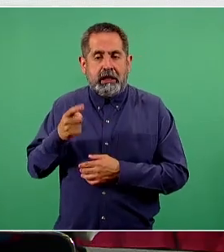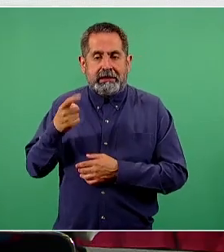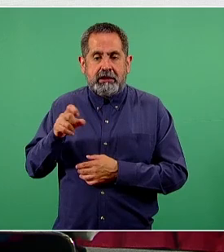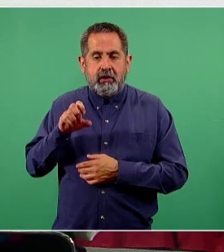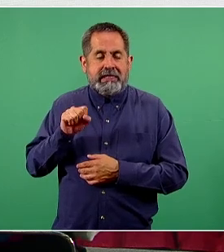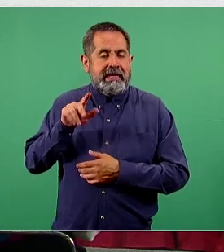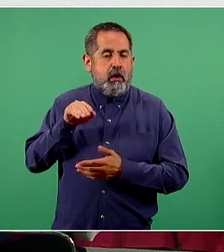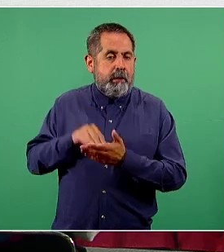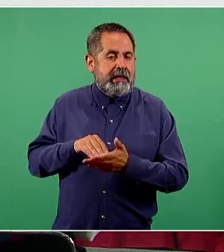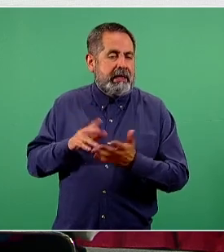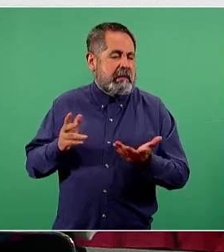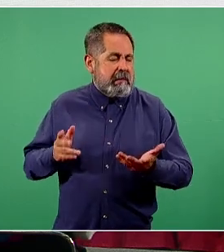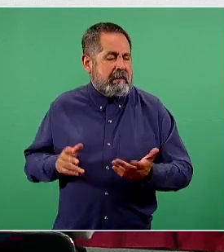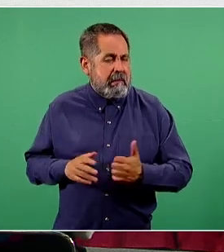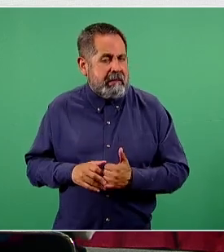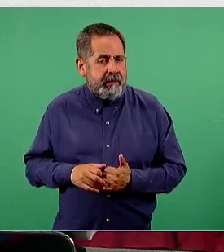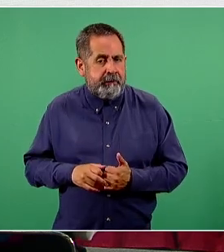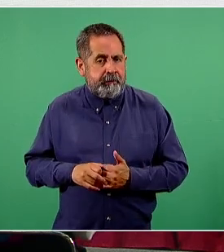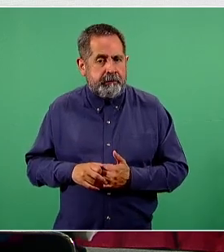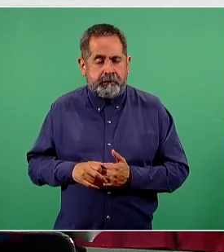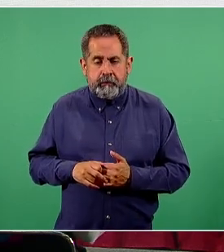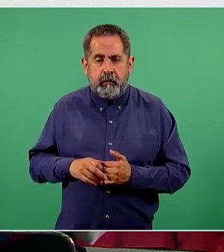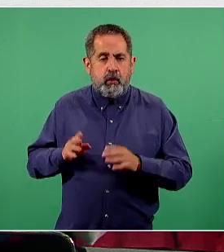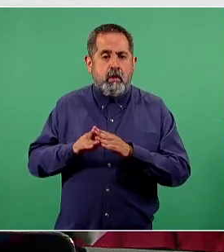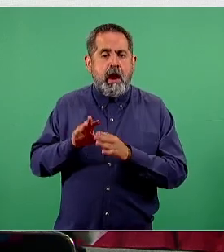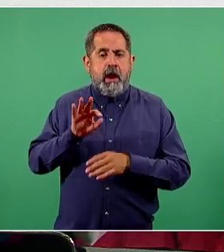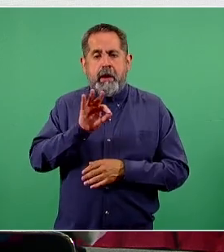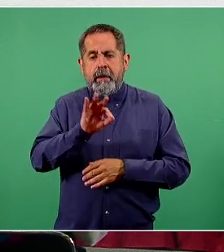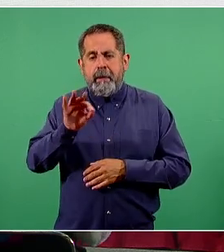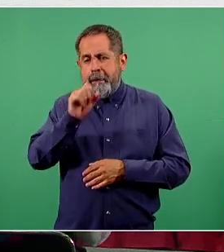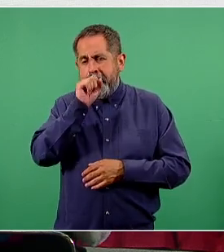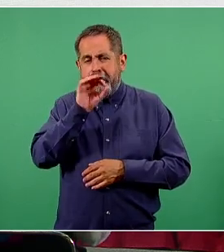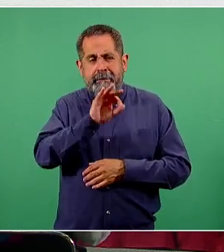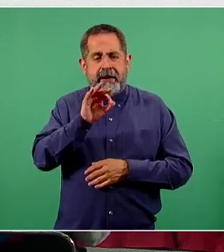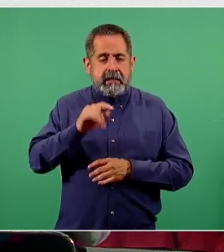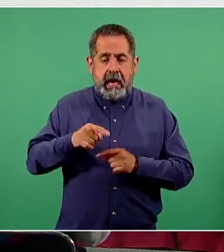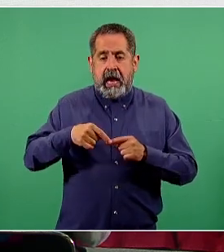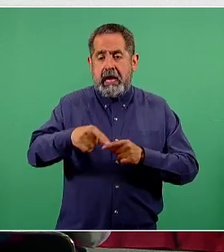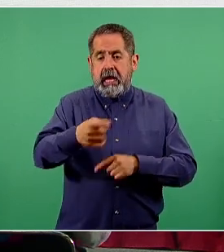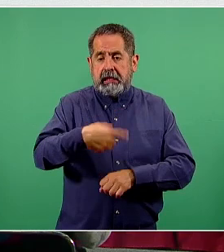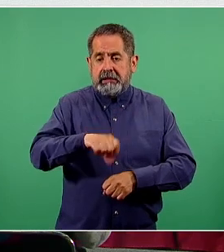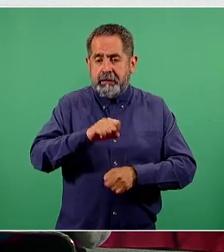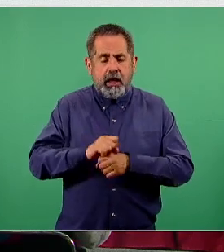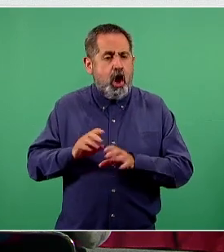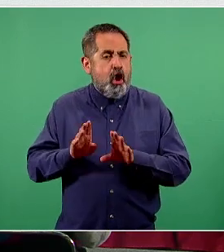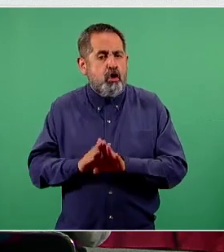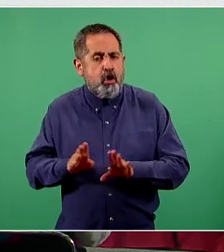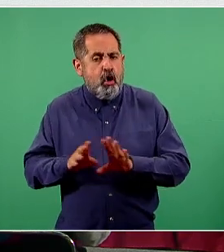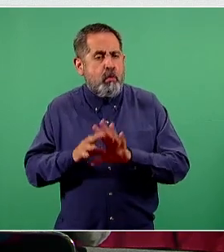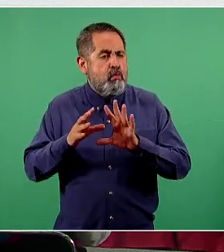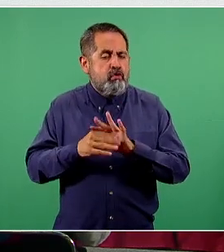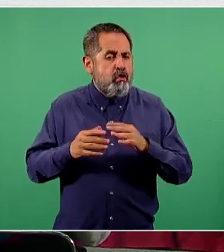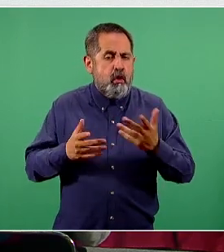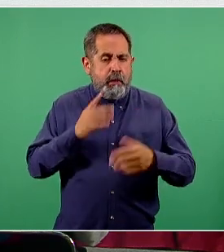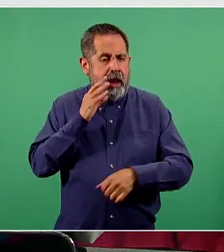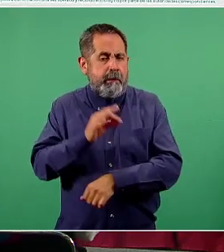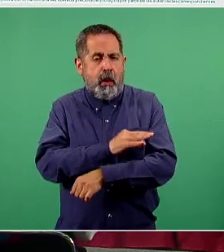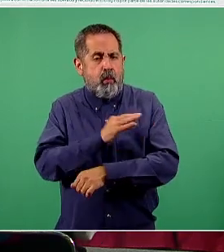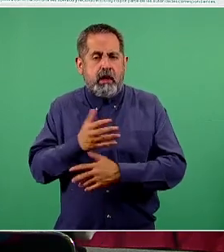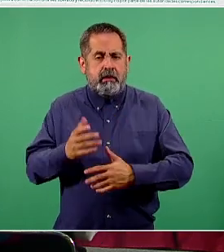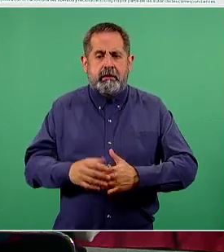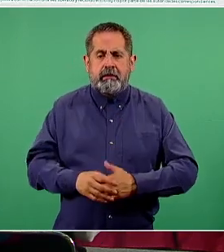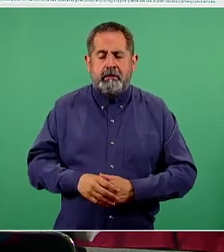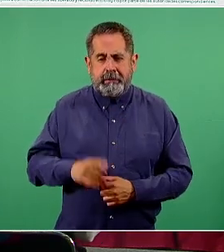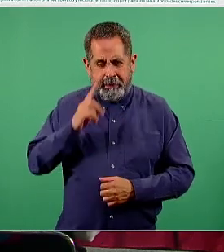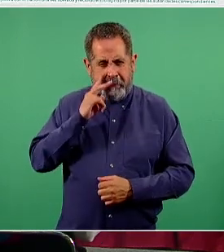2.697.160 la de CanSino. Veamos cómo queda el calendario anticipado para esta semana en recepción de vacunas. La siguiente,